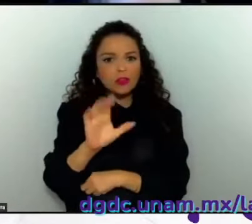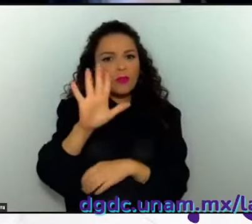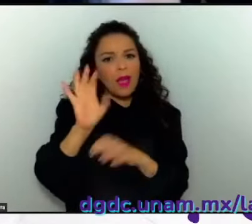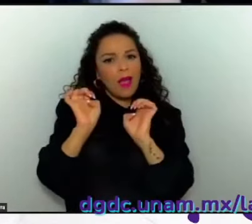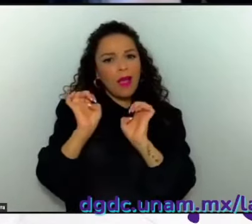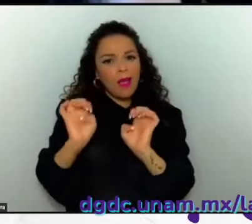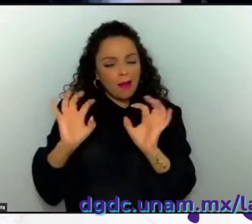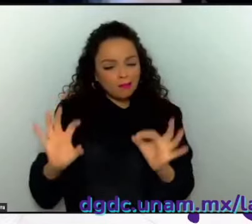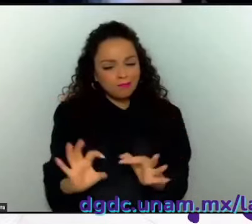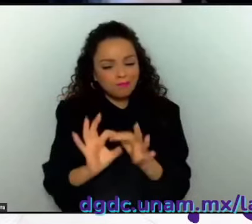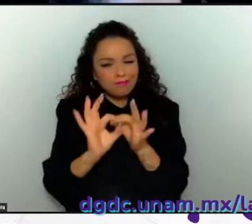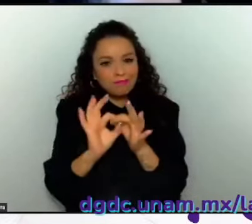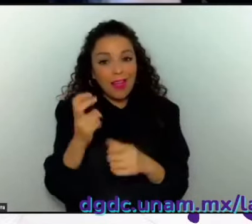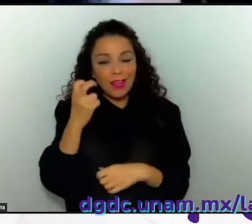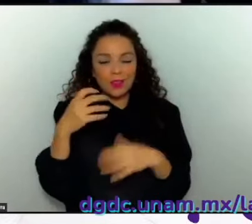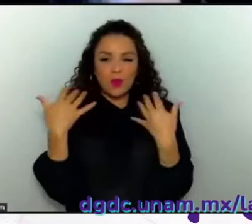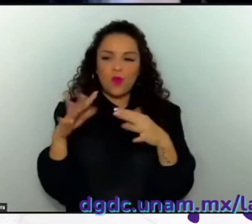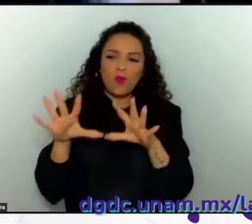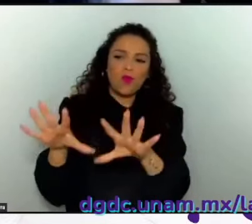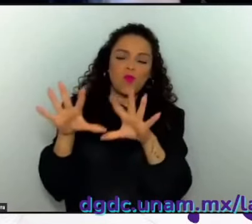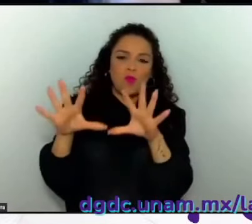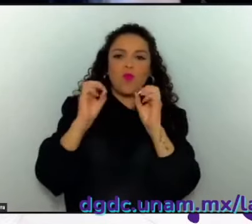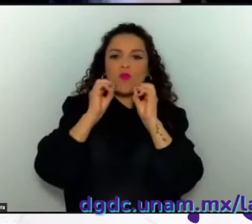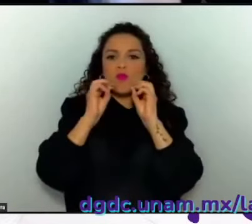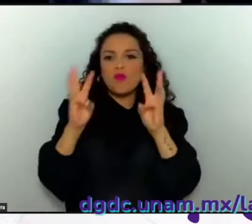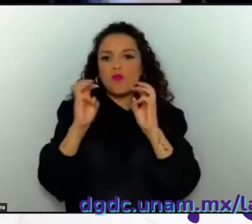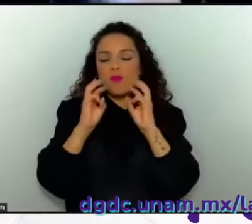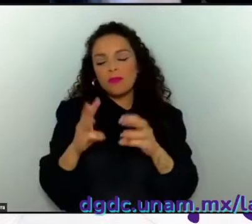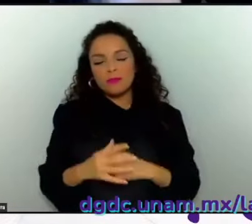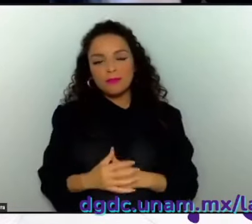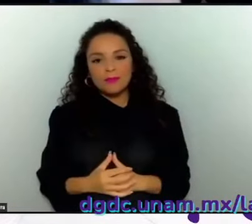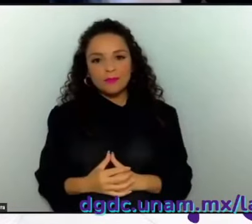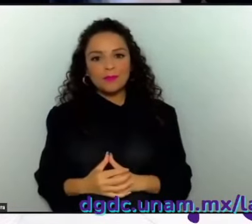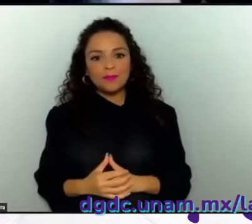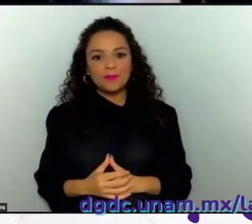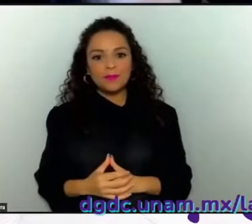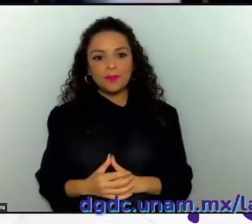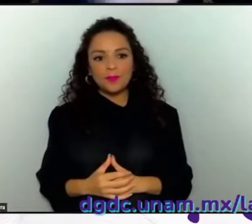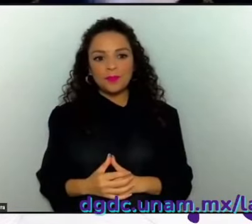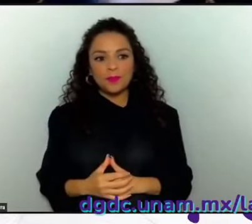eso lo hace muy impresionante con un enorme poder predictivo.